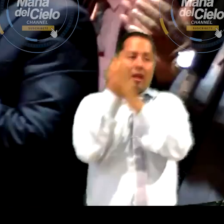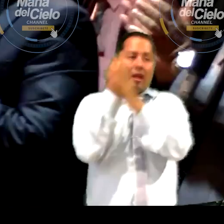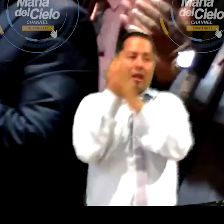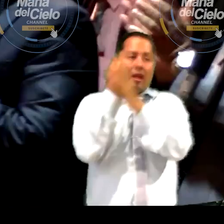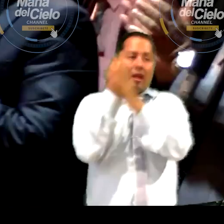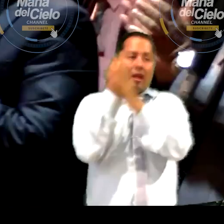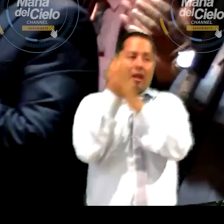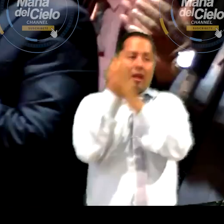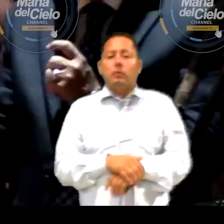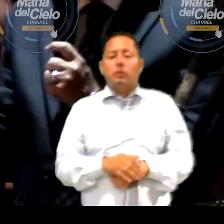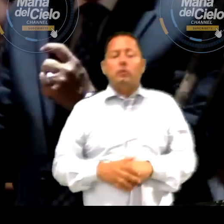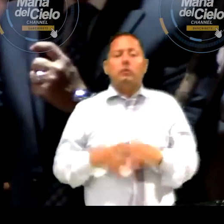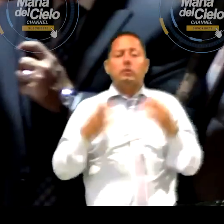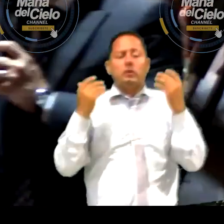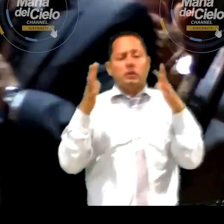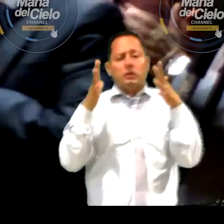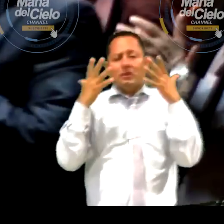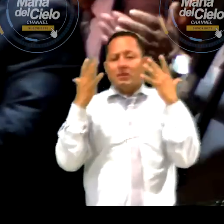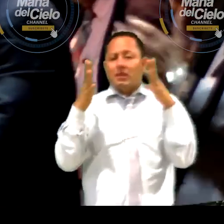noche.